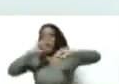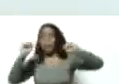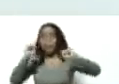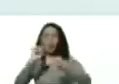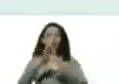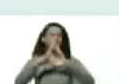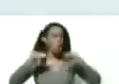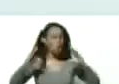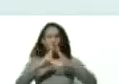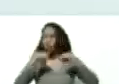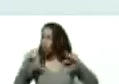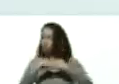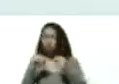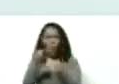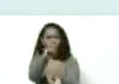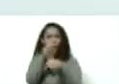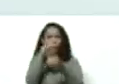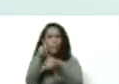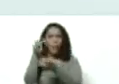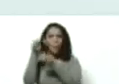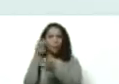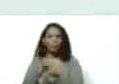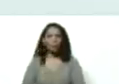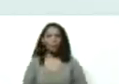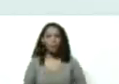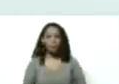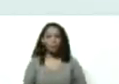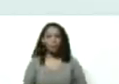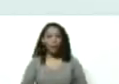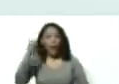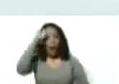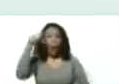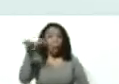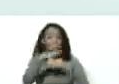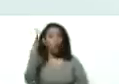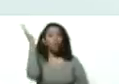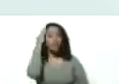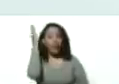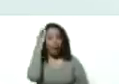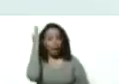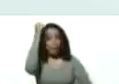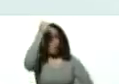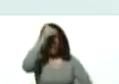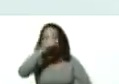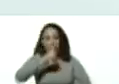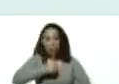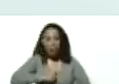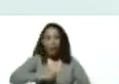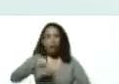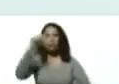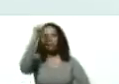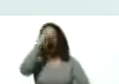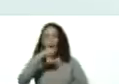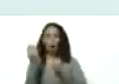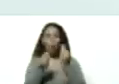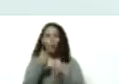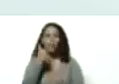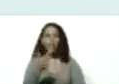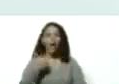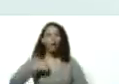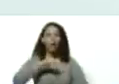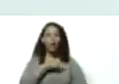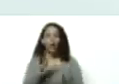Todo, todo se lo cobró. El pueblo es sabio y paciente. Como decía nuestro